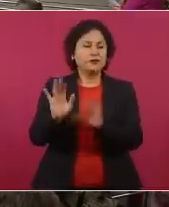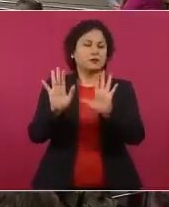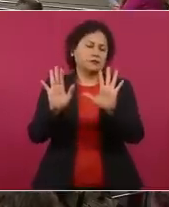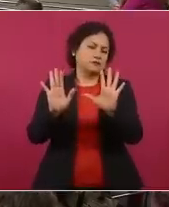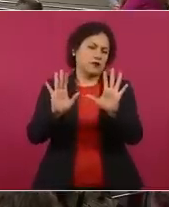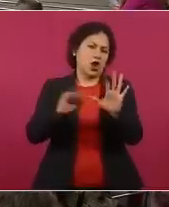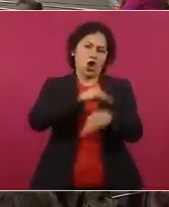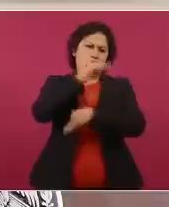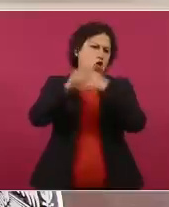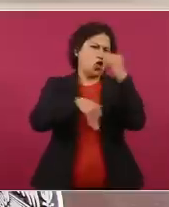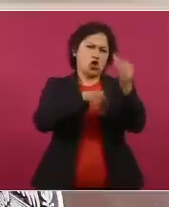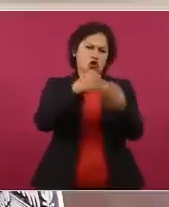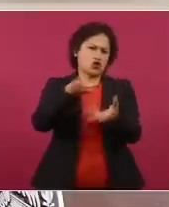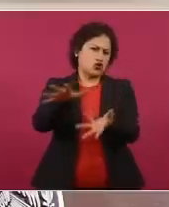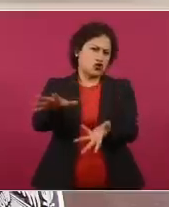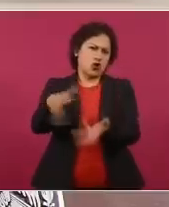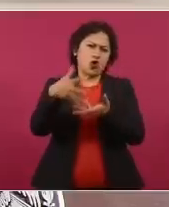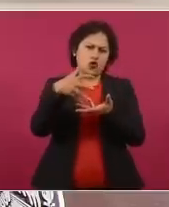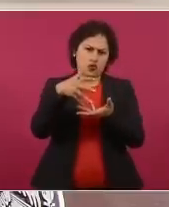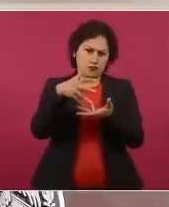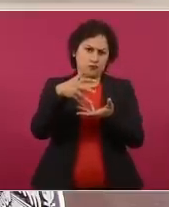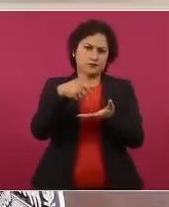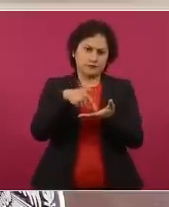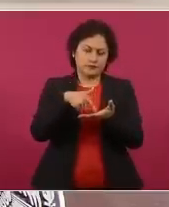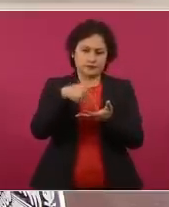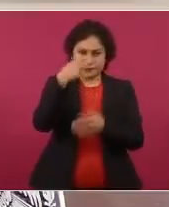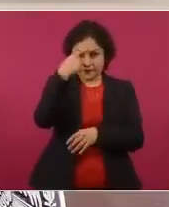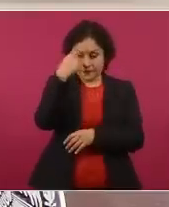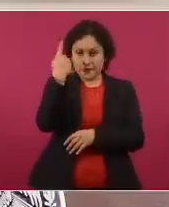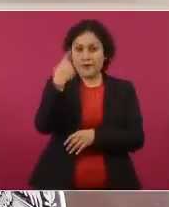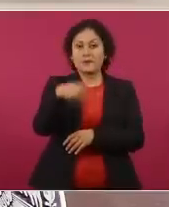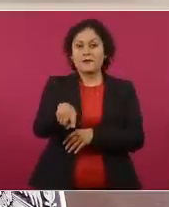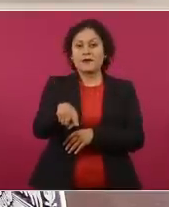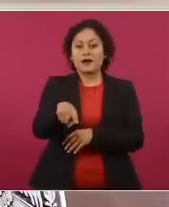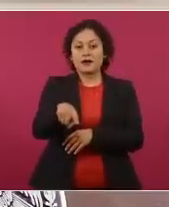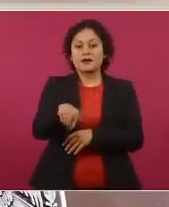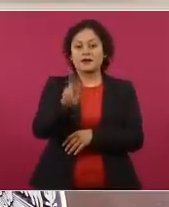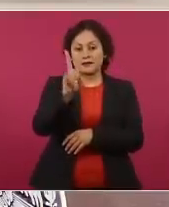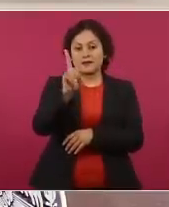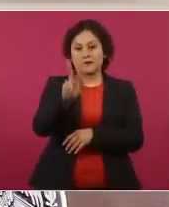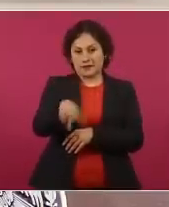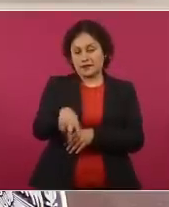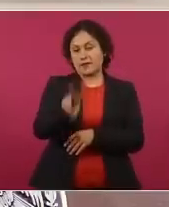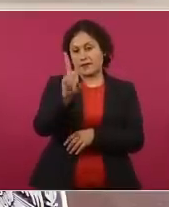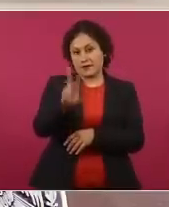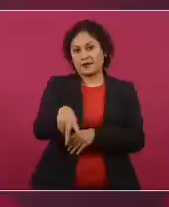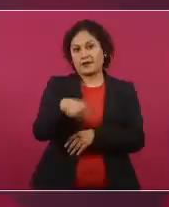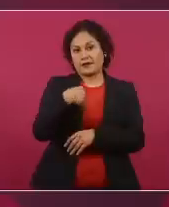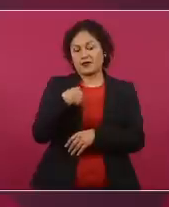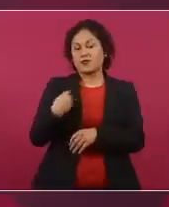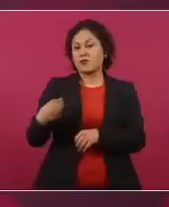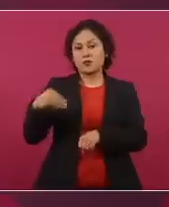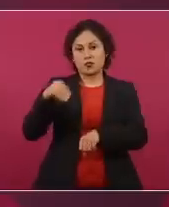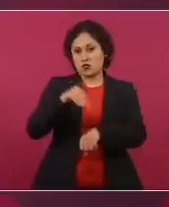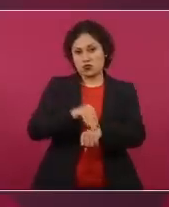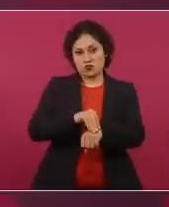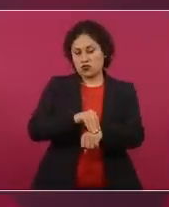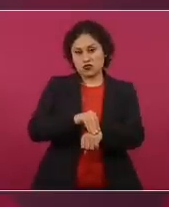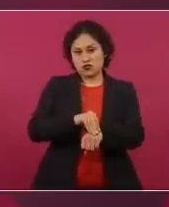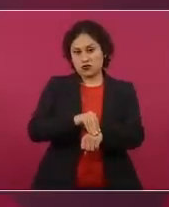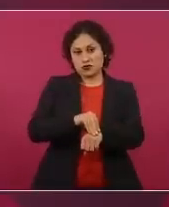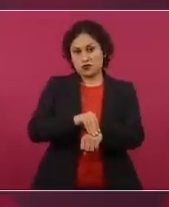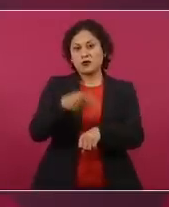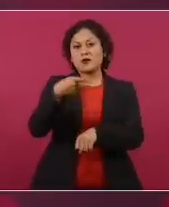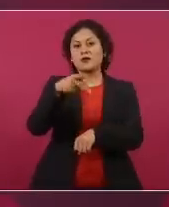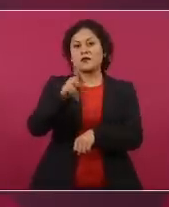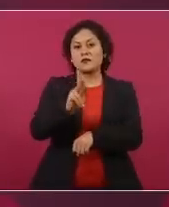o sea, casi, casi, no me pusieron así, pero si quiere